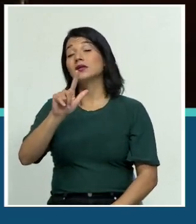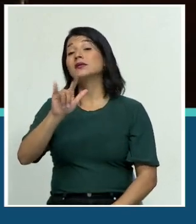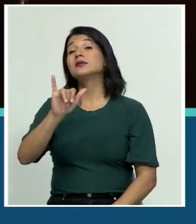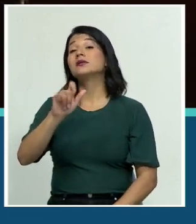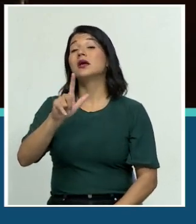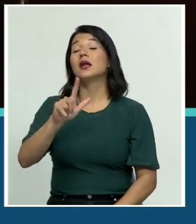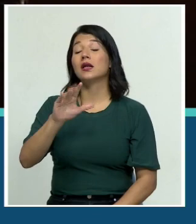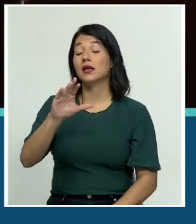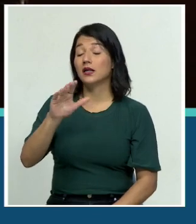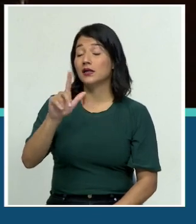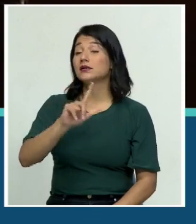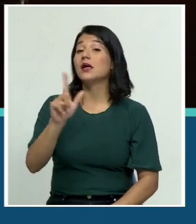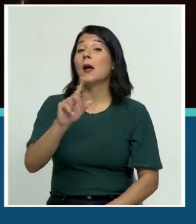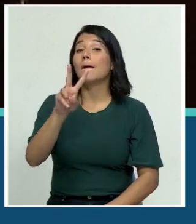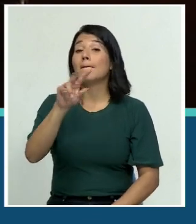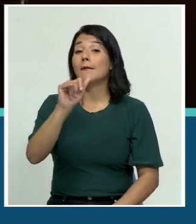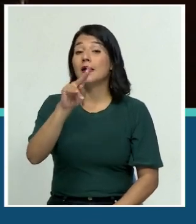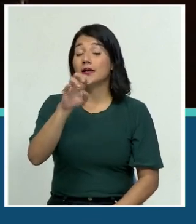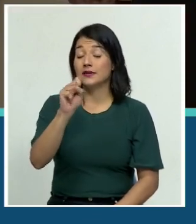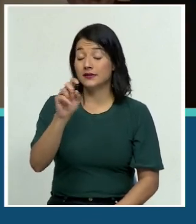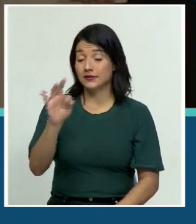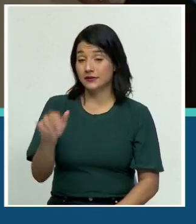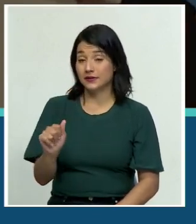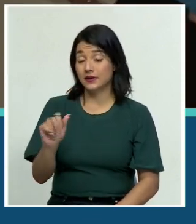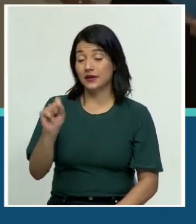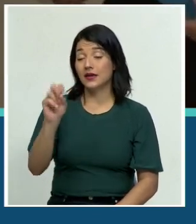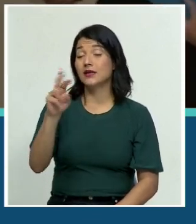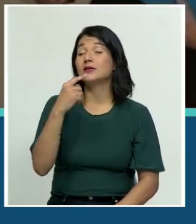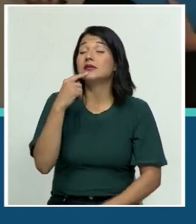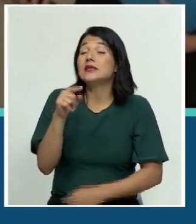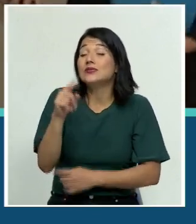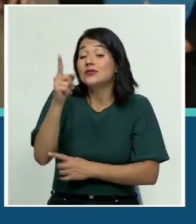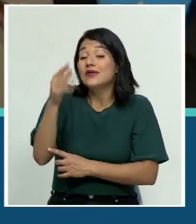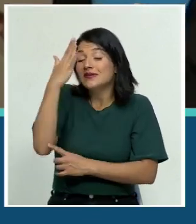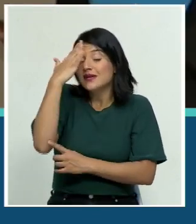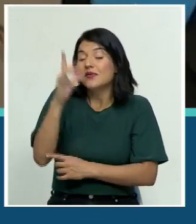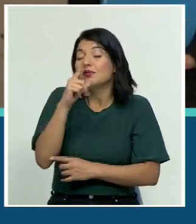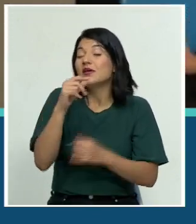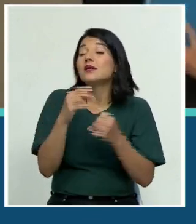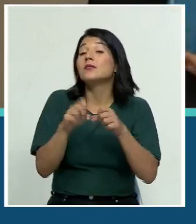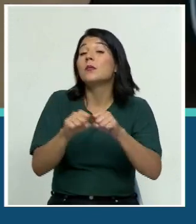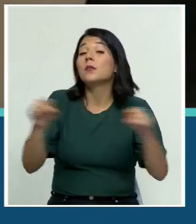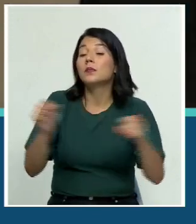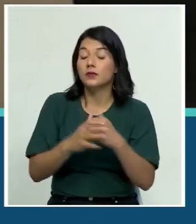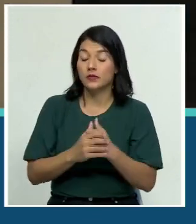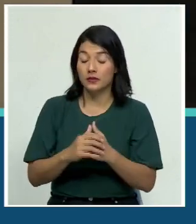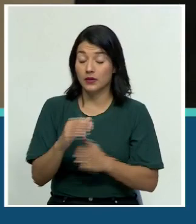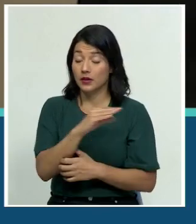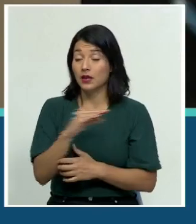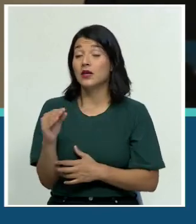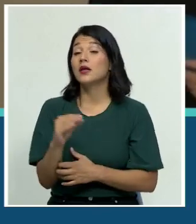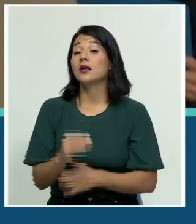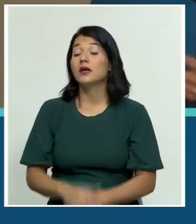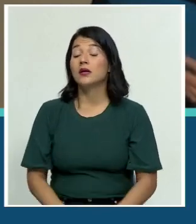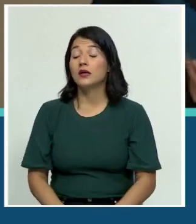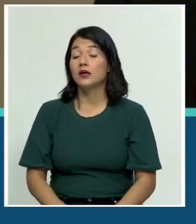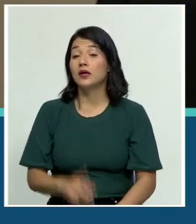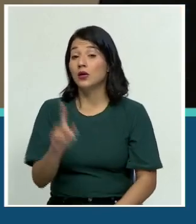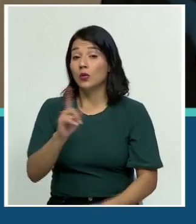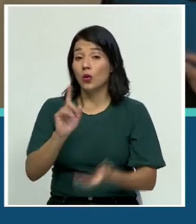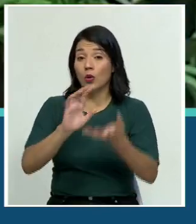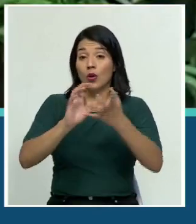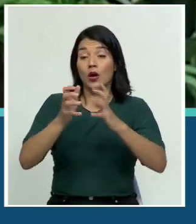que la población debe conocer las razones de las separaciones y que las declaratorias de confidencialidad no deben convertirse en una